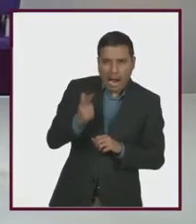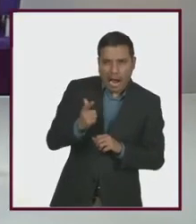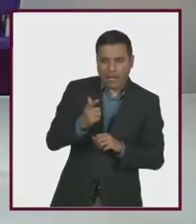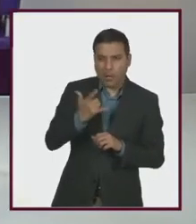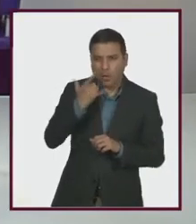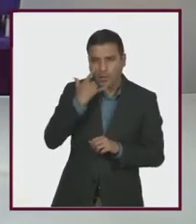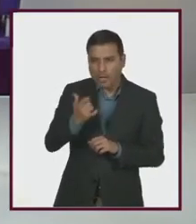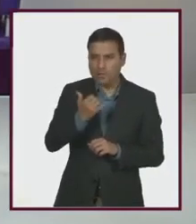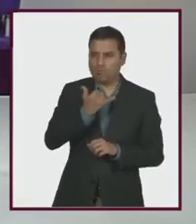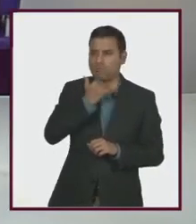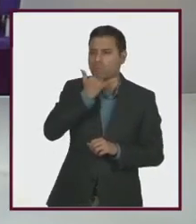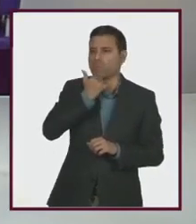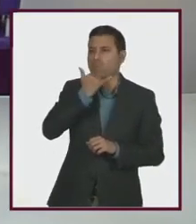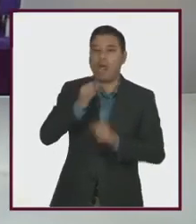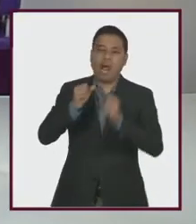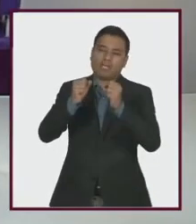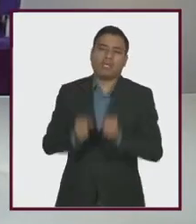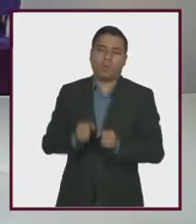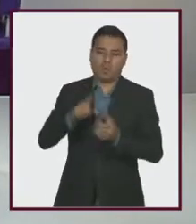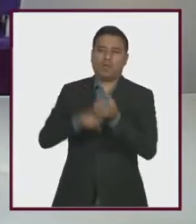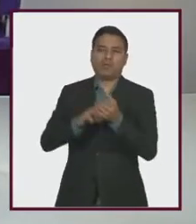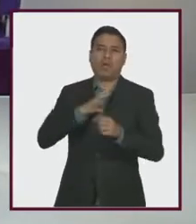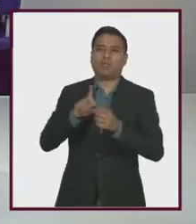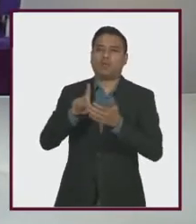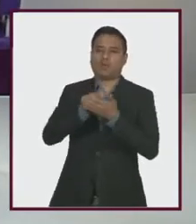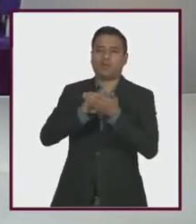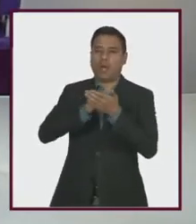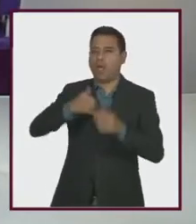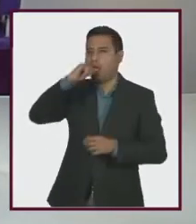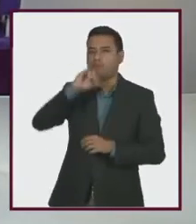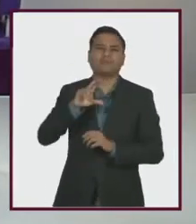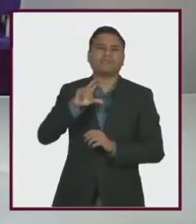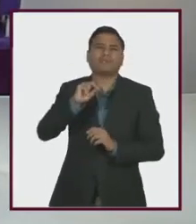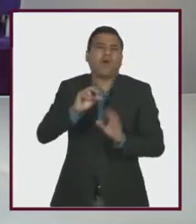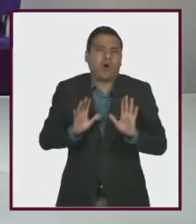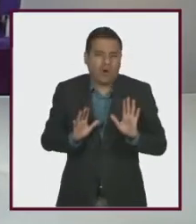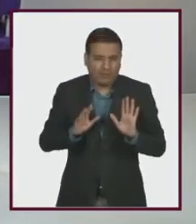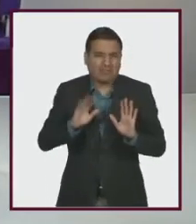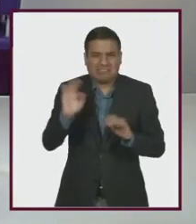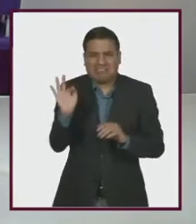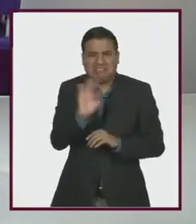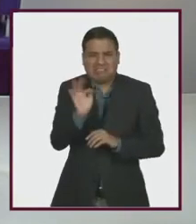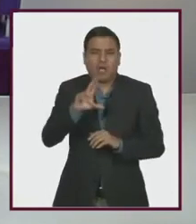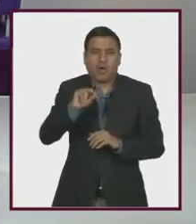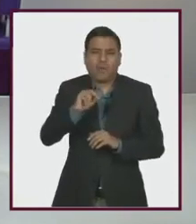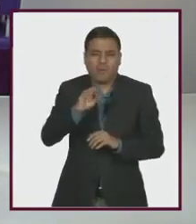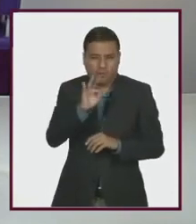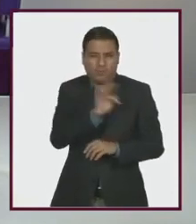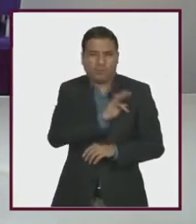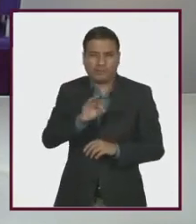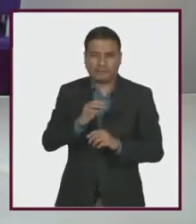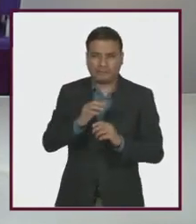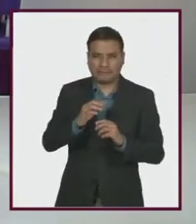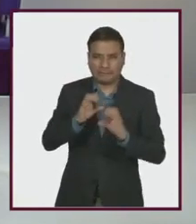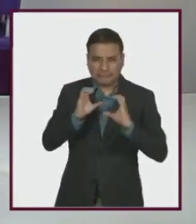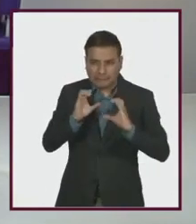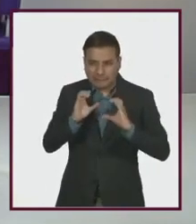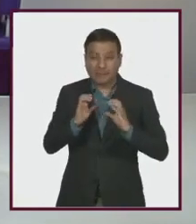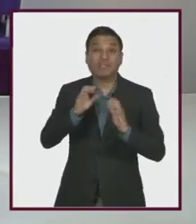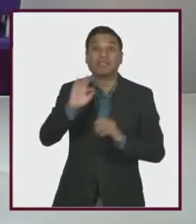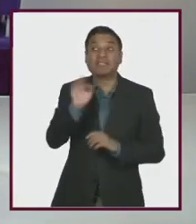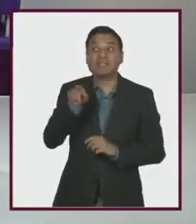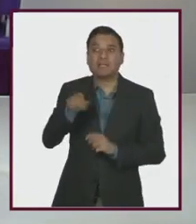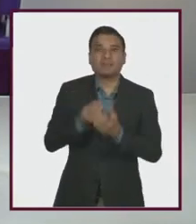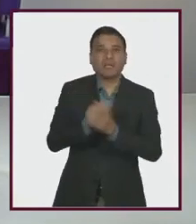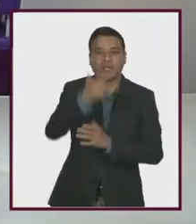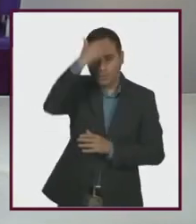poner atención. Entonces, vamos hacia allá. Cuando salen más seguido de noche, por ejemplo, no más seguido que antes, no nos quieren